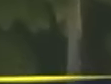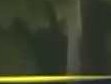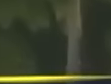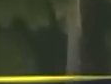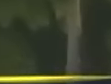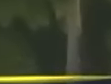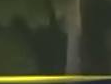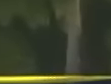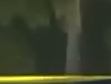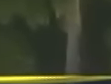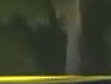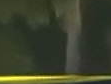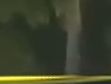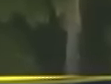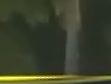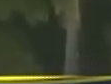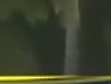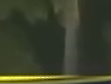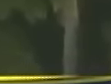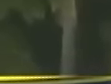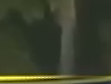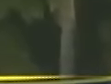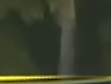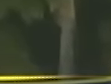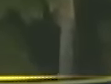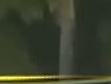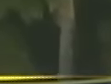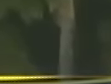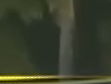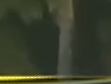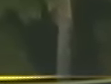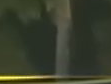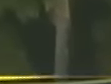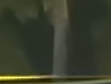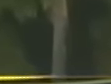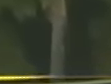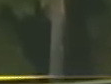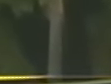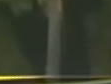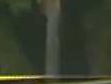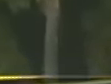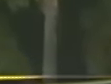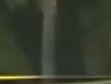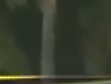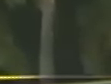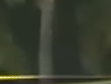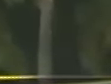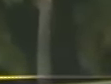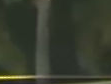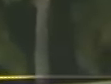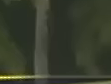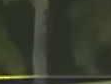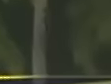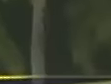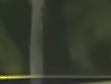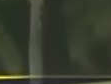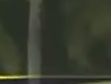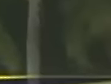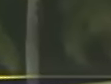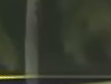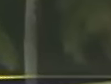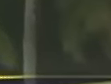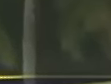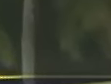y diputadas del Bloque de la Patria. También compartir con ustedes datos de interés: 22 leyes